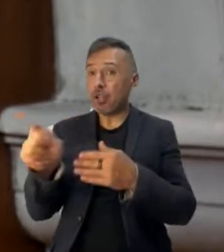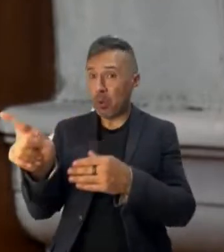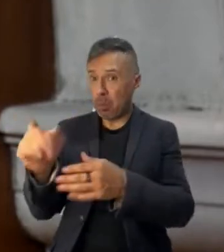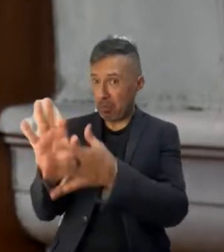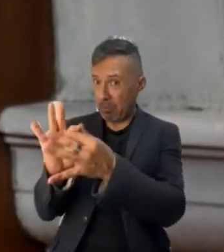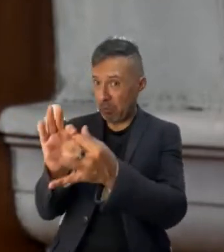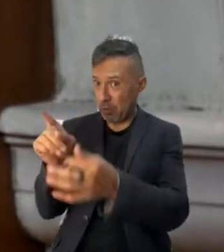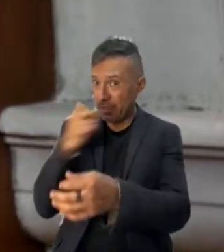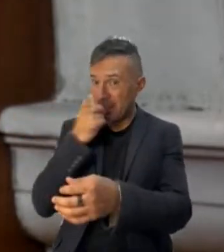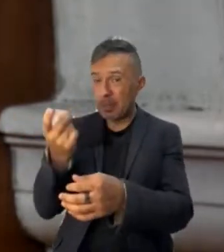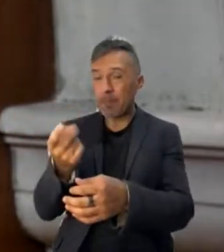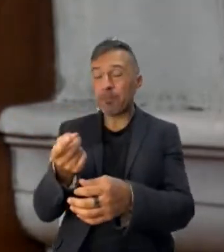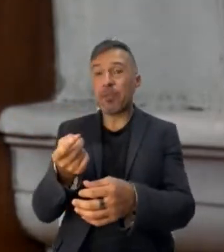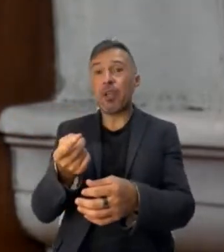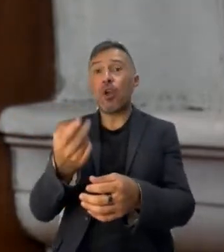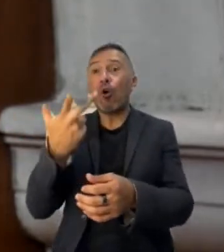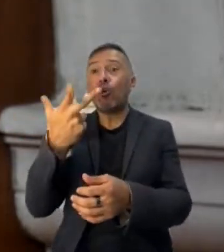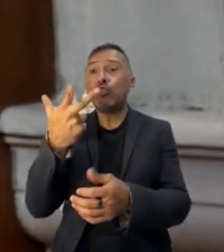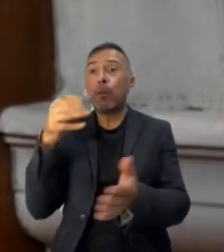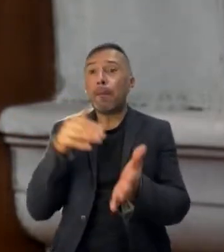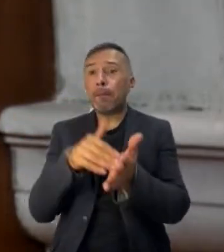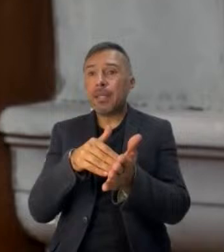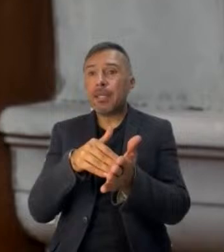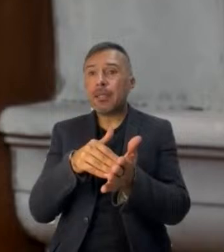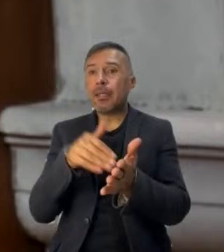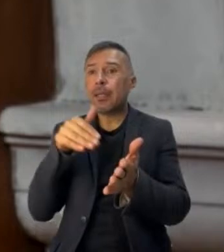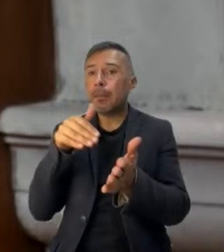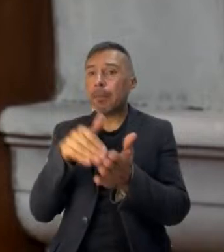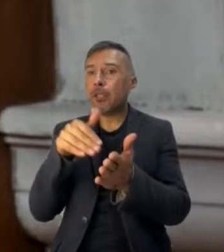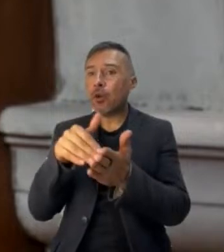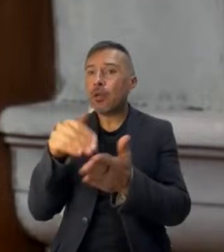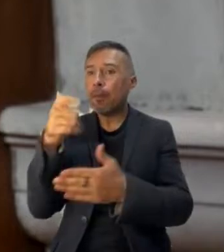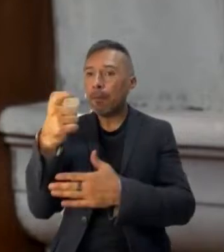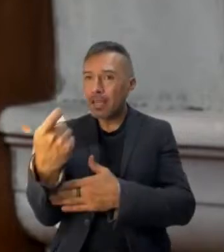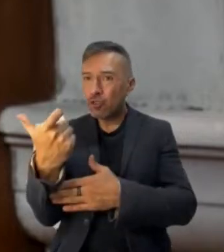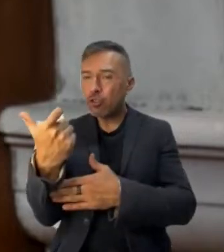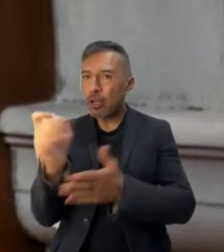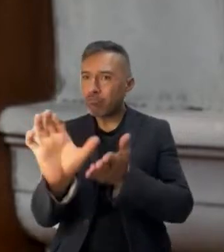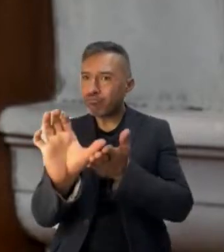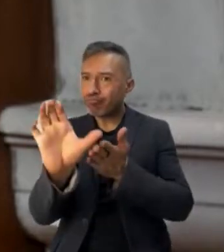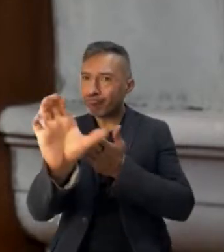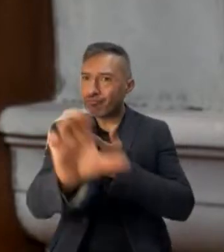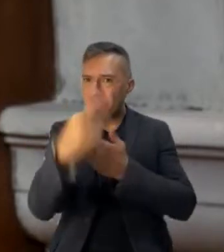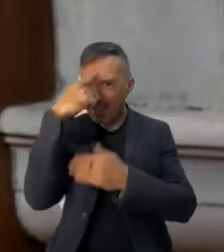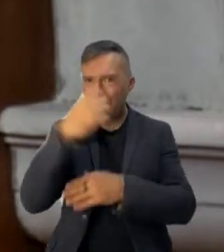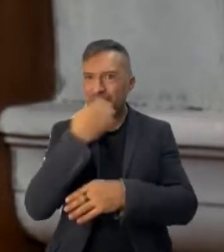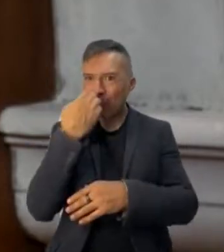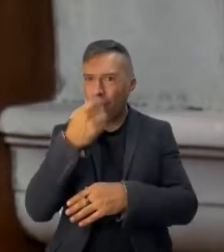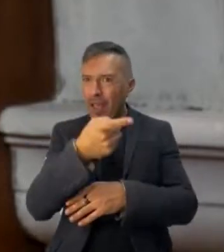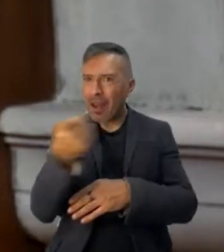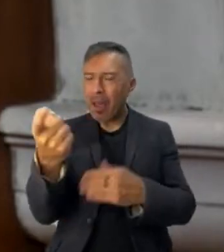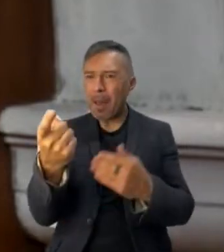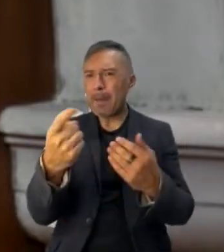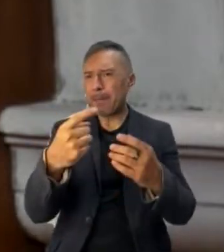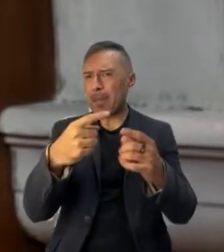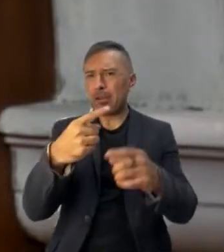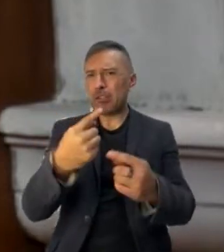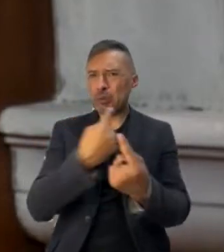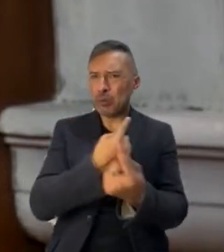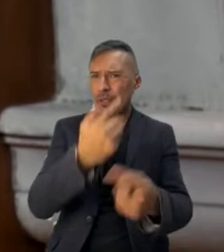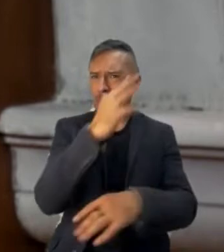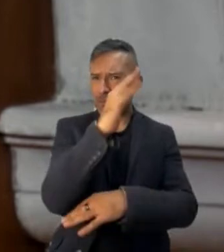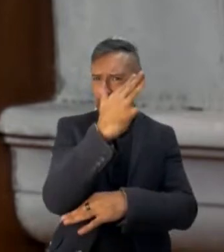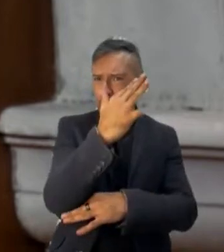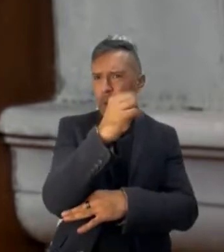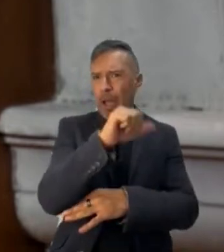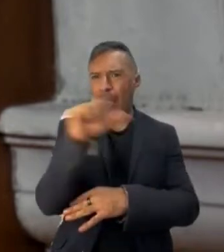8,000 millones de pesos en la construcción y rehabilitación de los espacios educativos de todos los niveles,